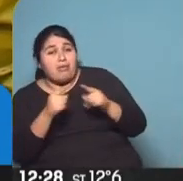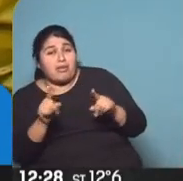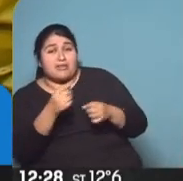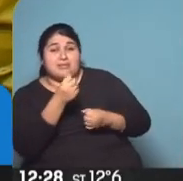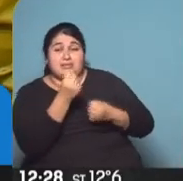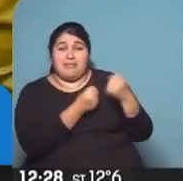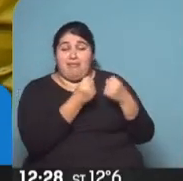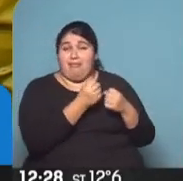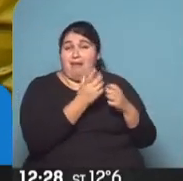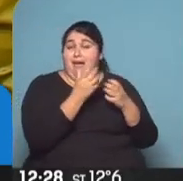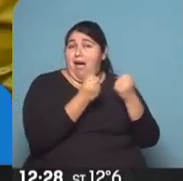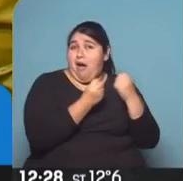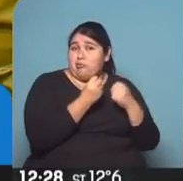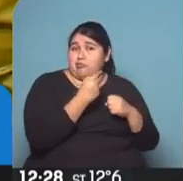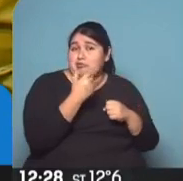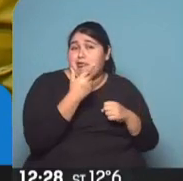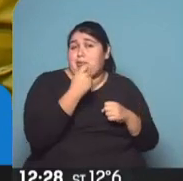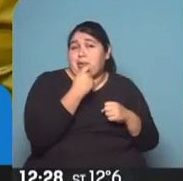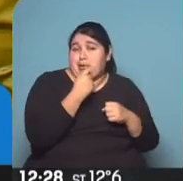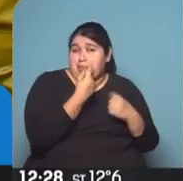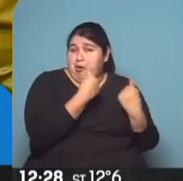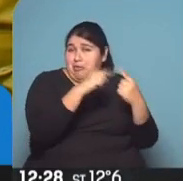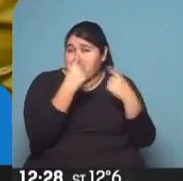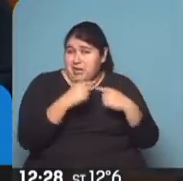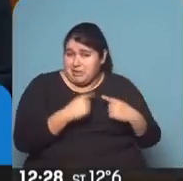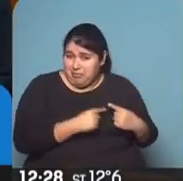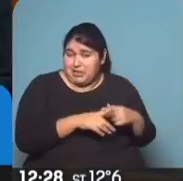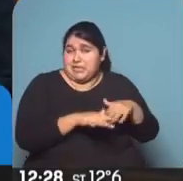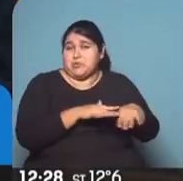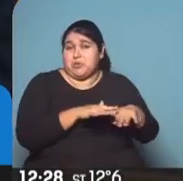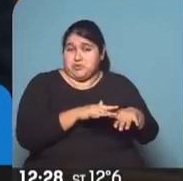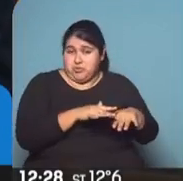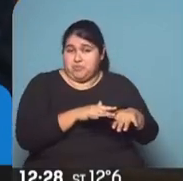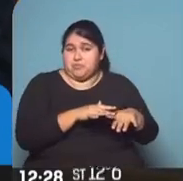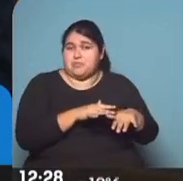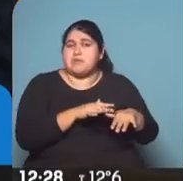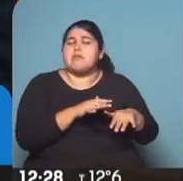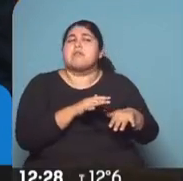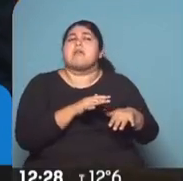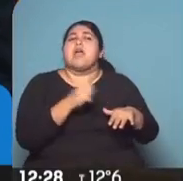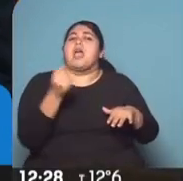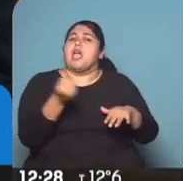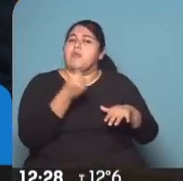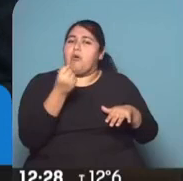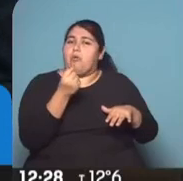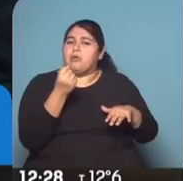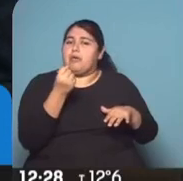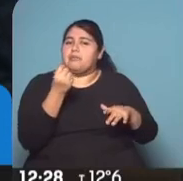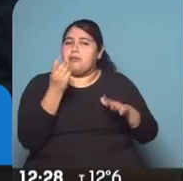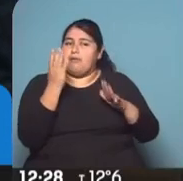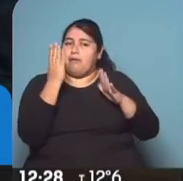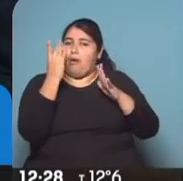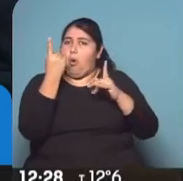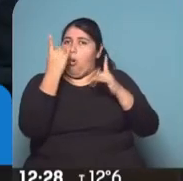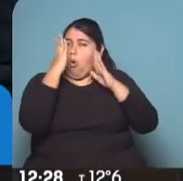aires que uno lo hace mucha pero la fueron por delante lo importante es no quedar entrampado en el país es agro exportador es